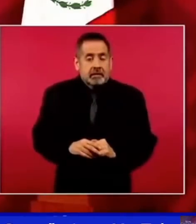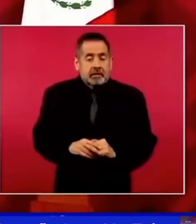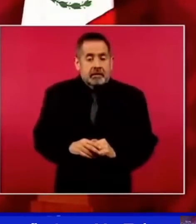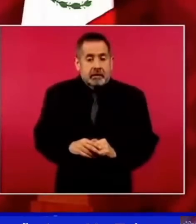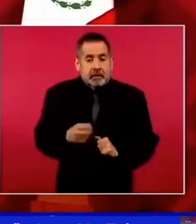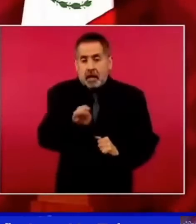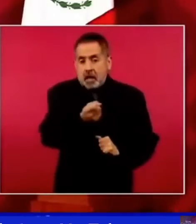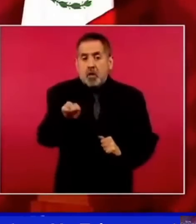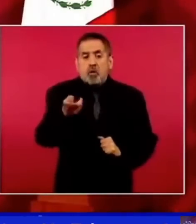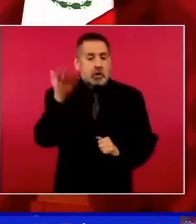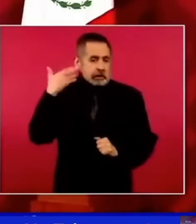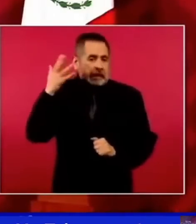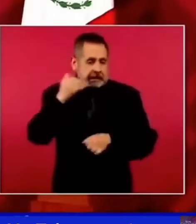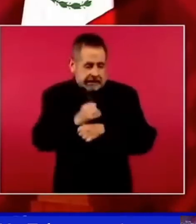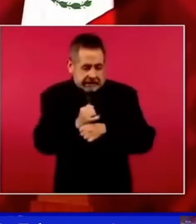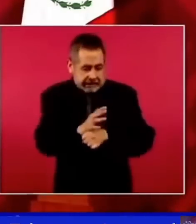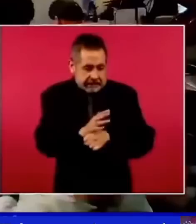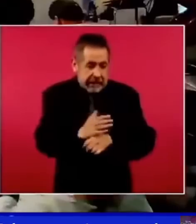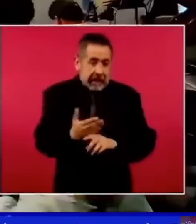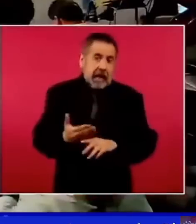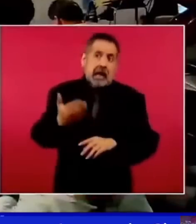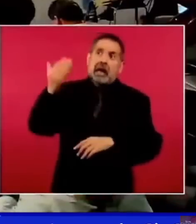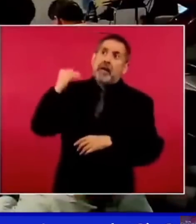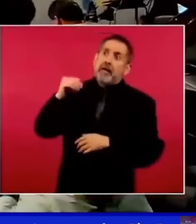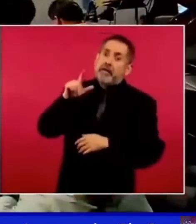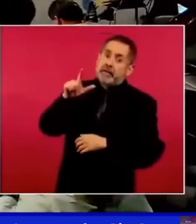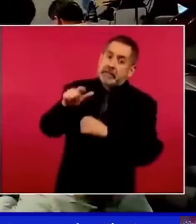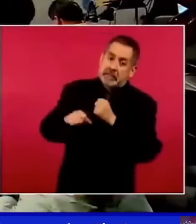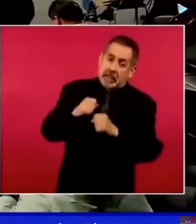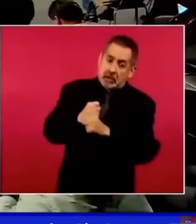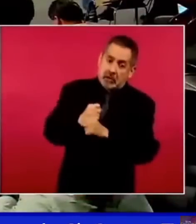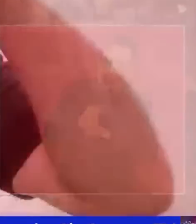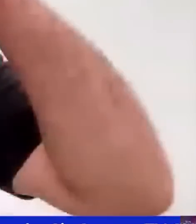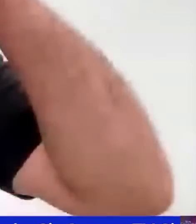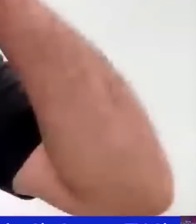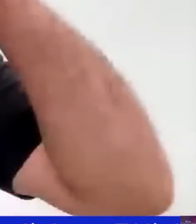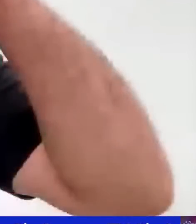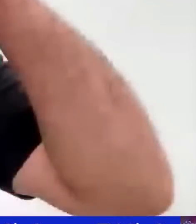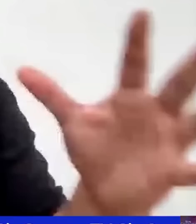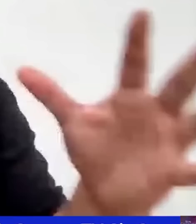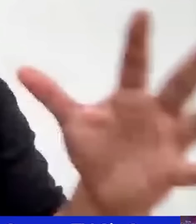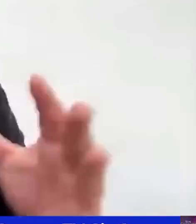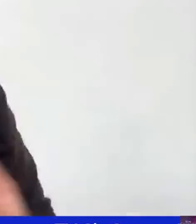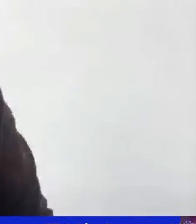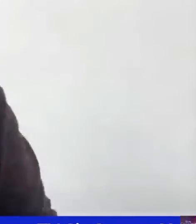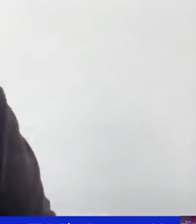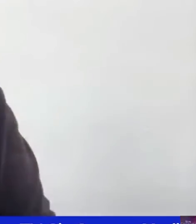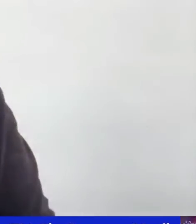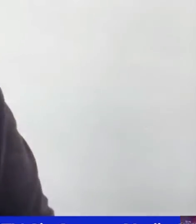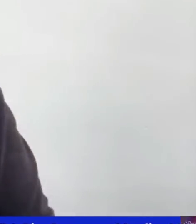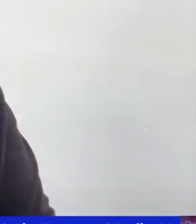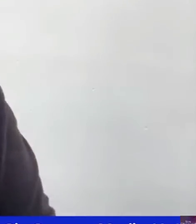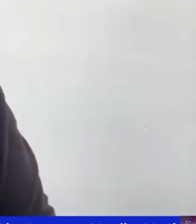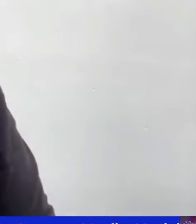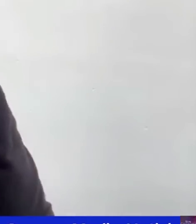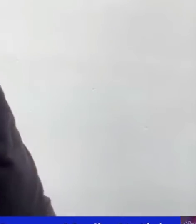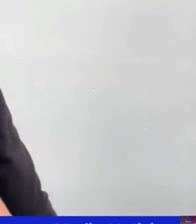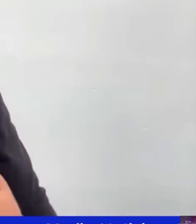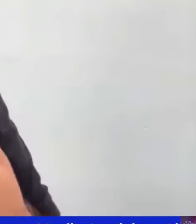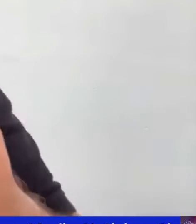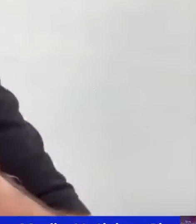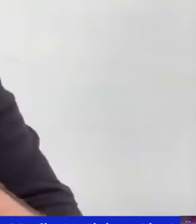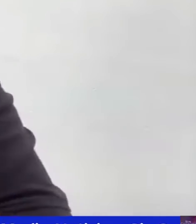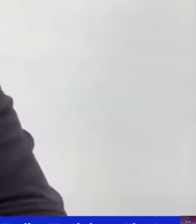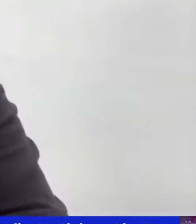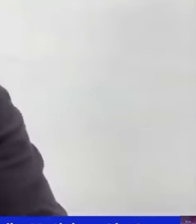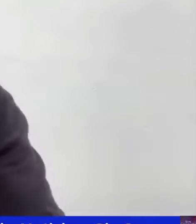pues investigados hace 17 Fíjese, años. A ver, déjenme decirlo de esta manera. Yo creo